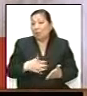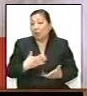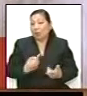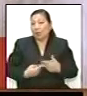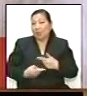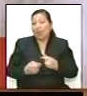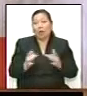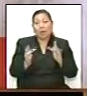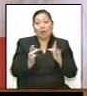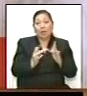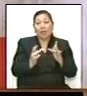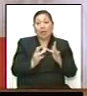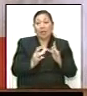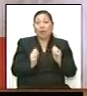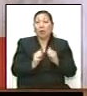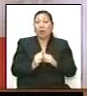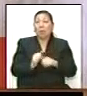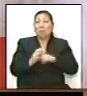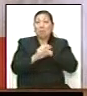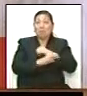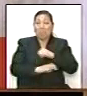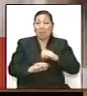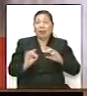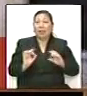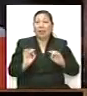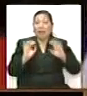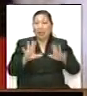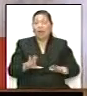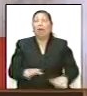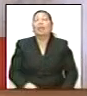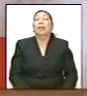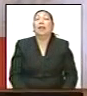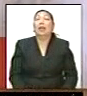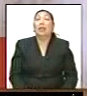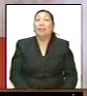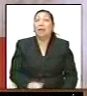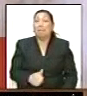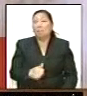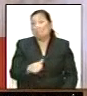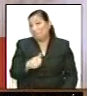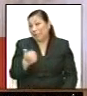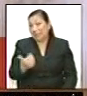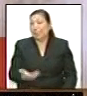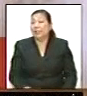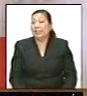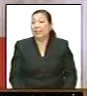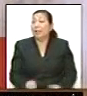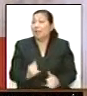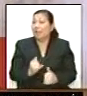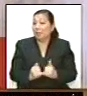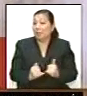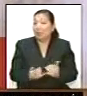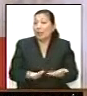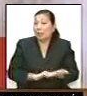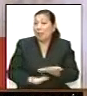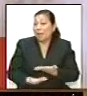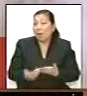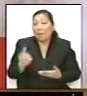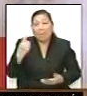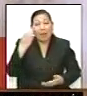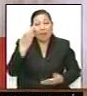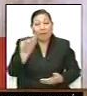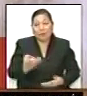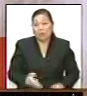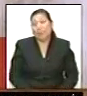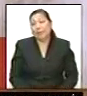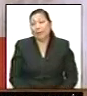retomar el contacto con australia canadá nueva salida de singapur y eventualmente concluir las negociaciones en el futuro cercano